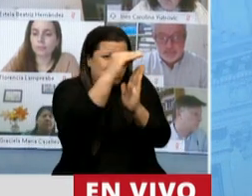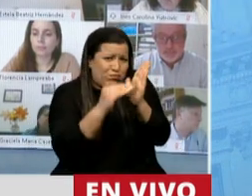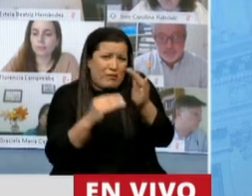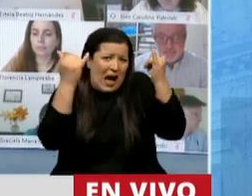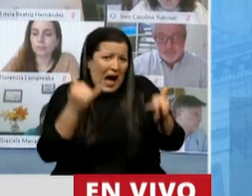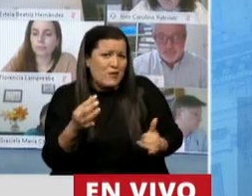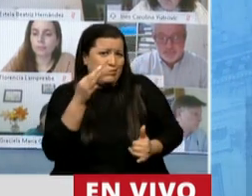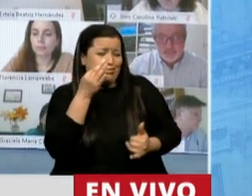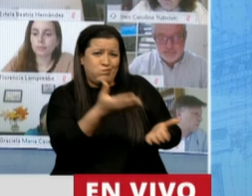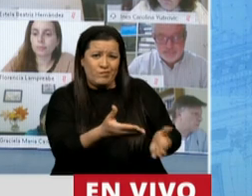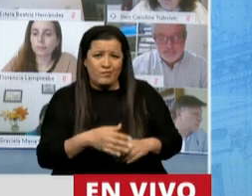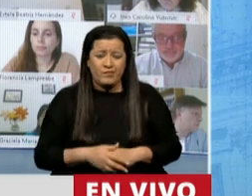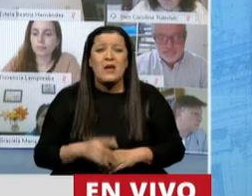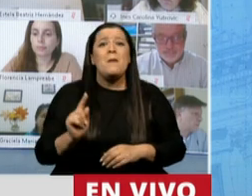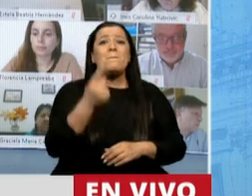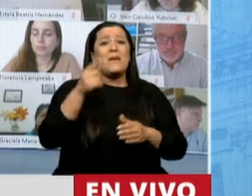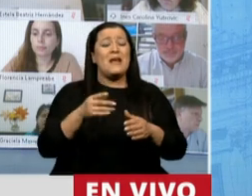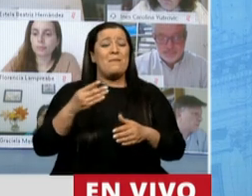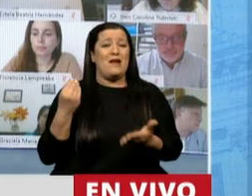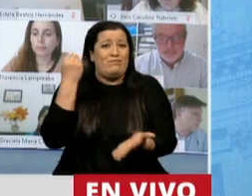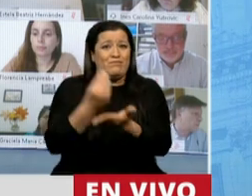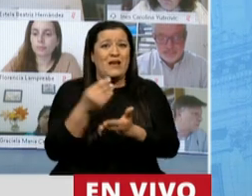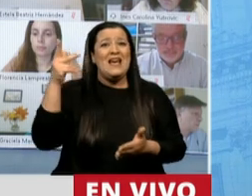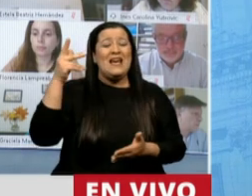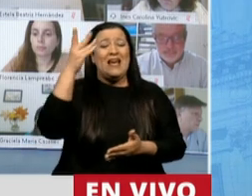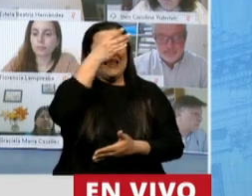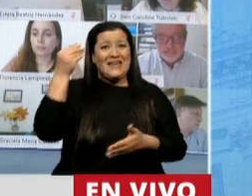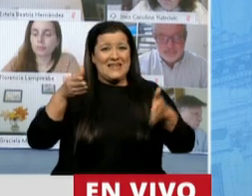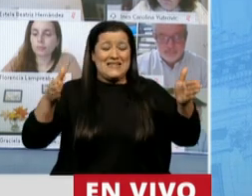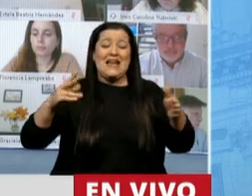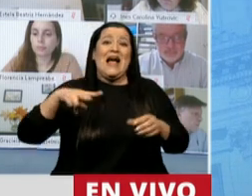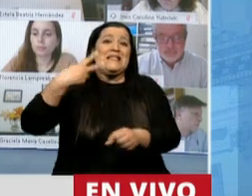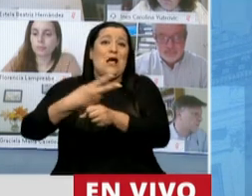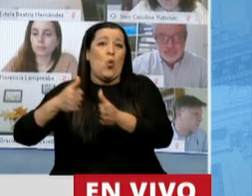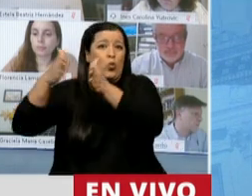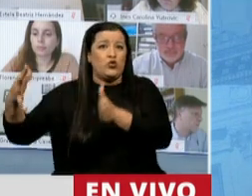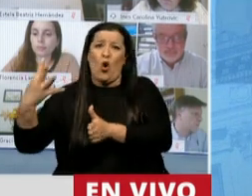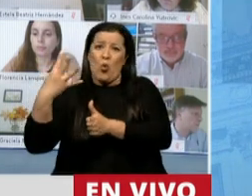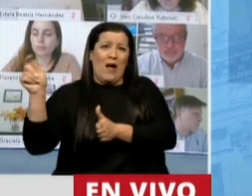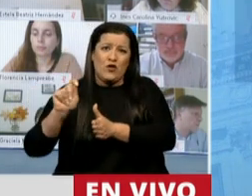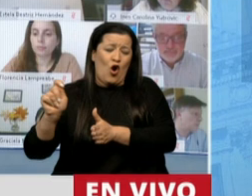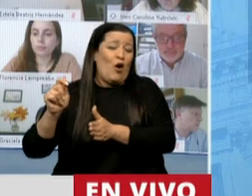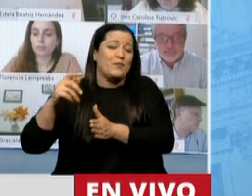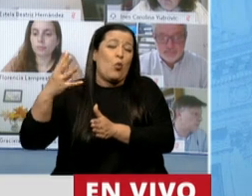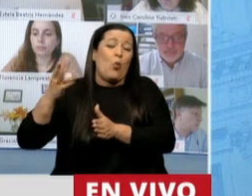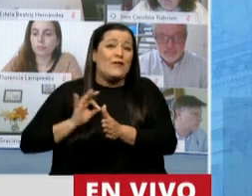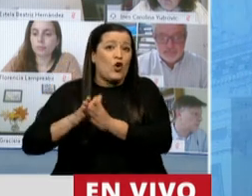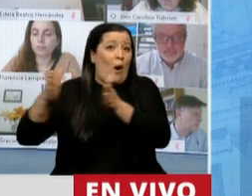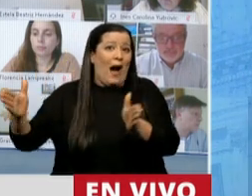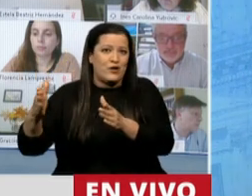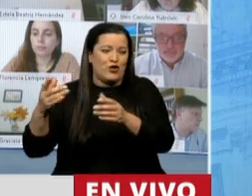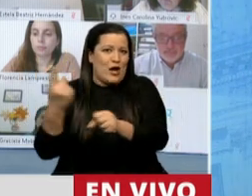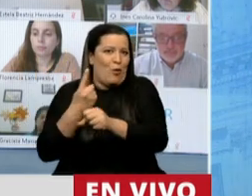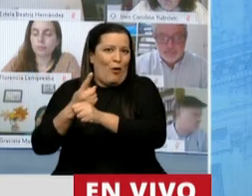ahí en el primer gobierno de Cristina K del segundo no se pude hablar porque fueron 4 años de cpo con consecuencias que ya